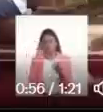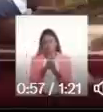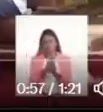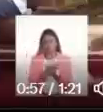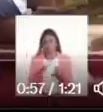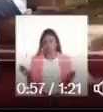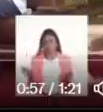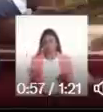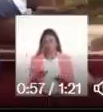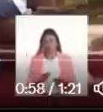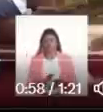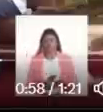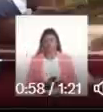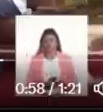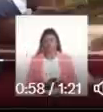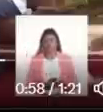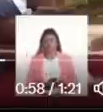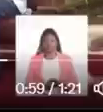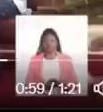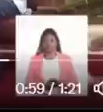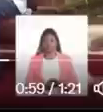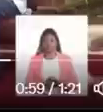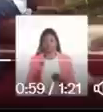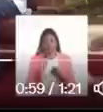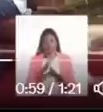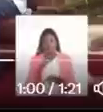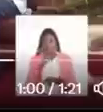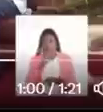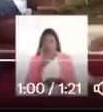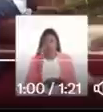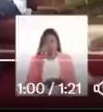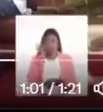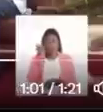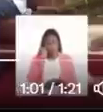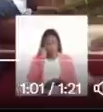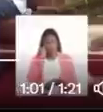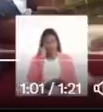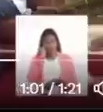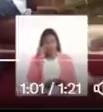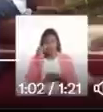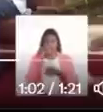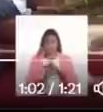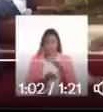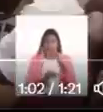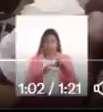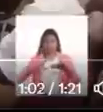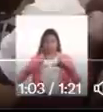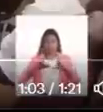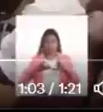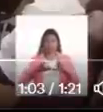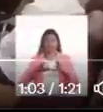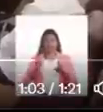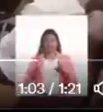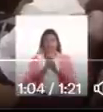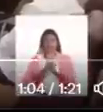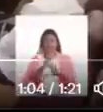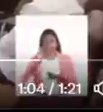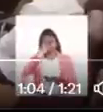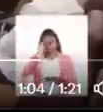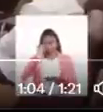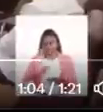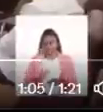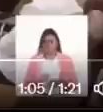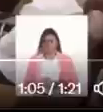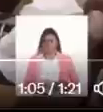con estos jóvenes, hombres y mujeres, en su proceso de formación. La distinguida